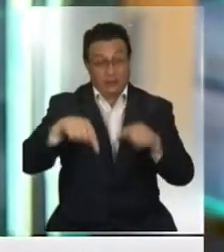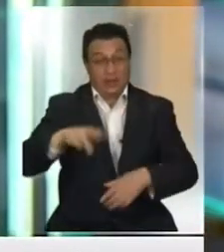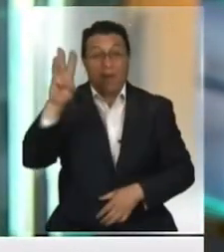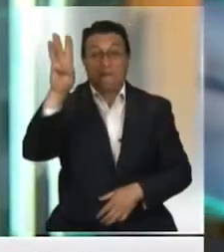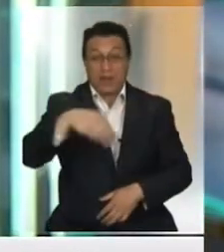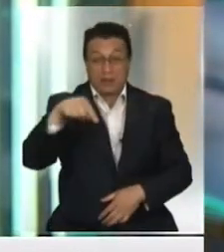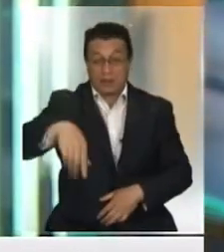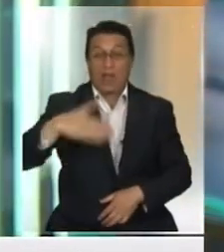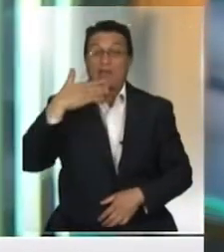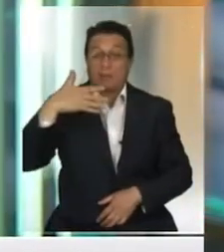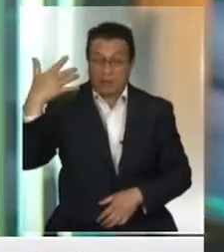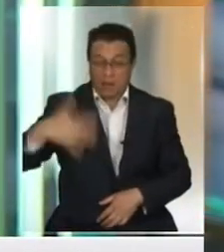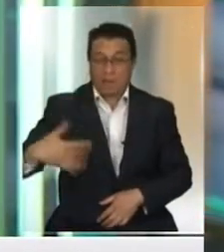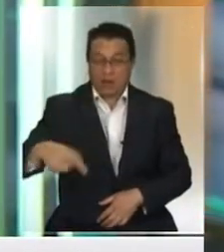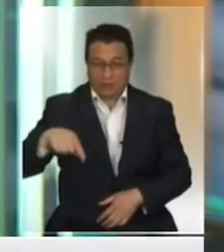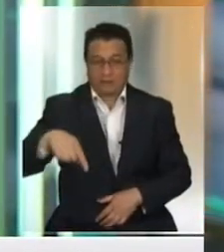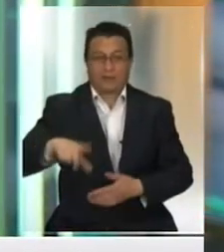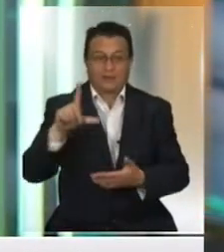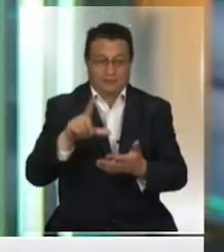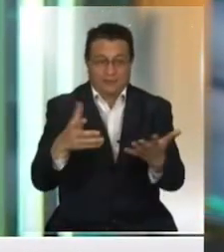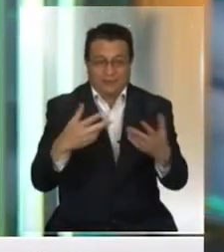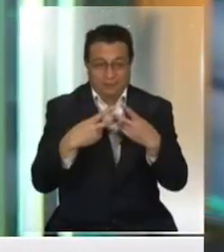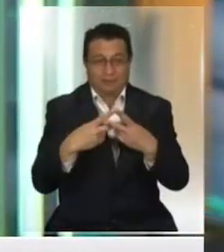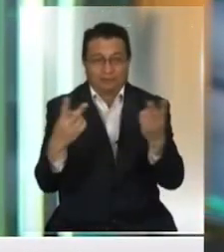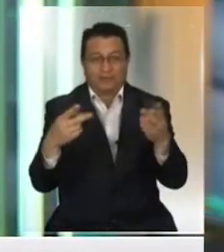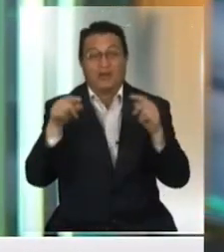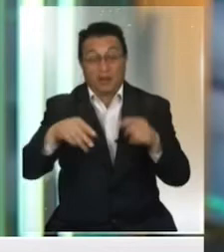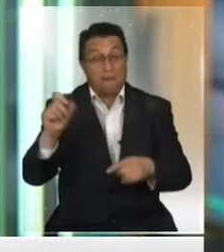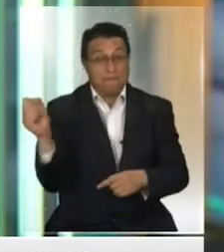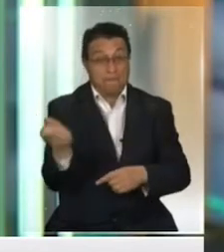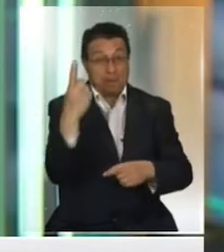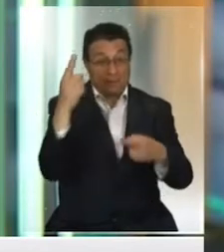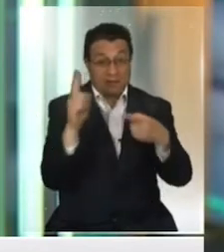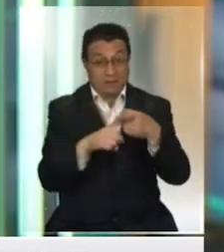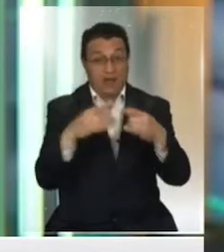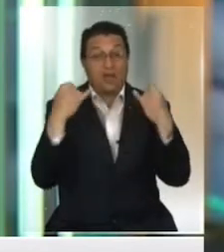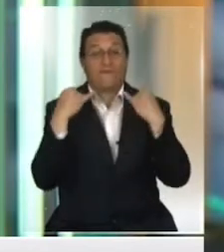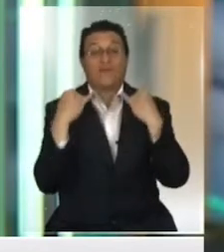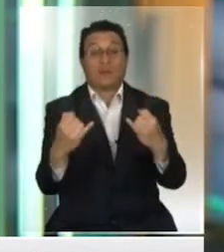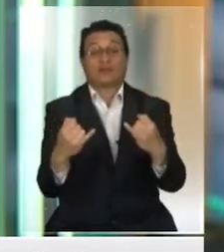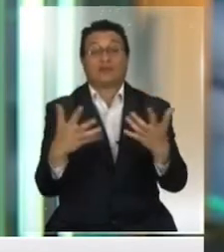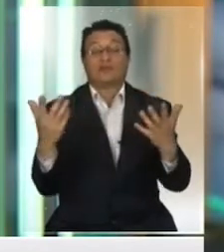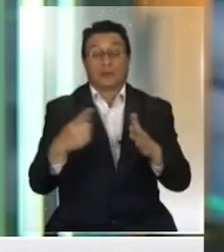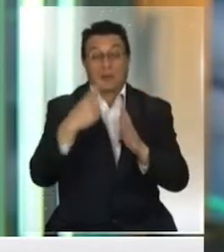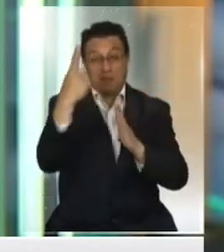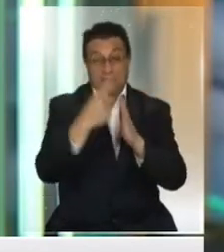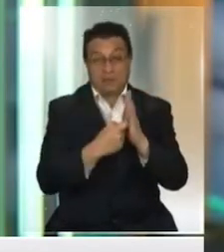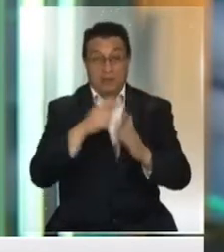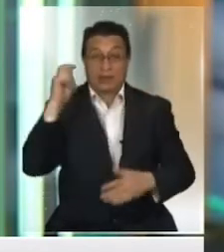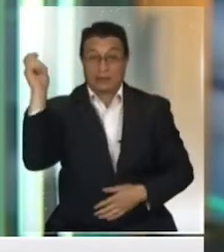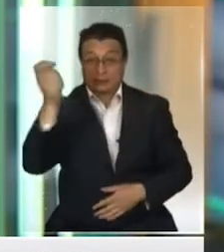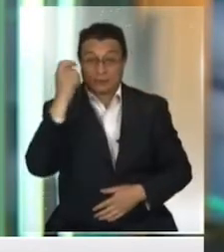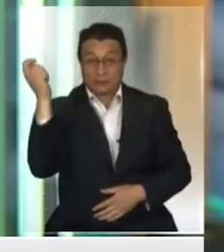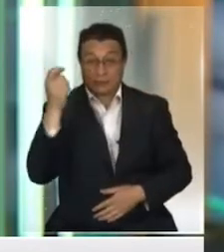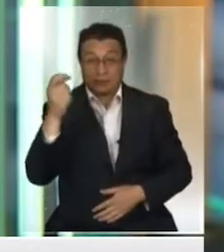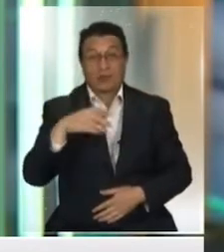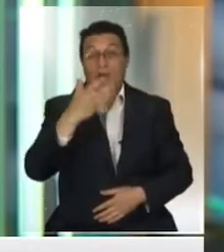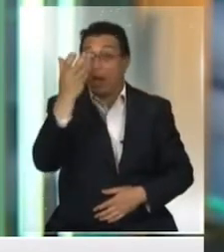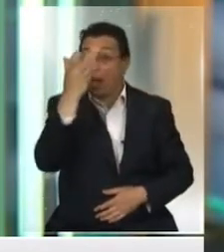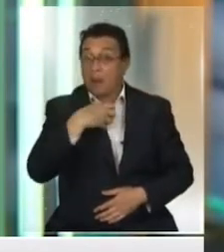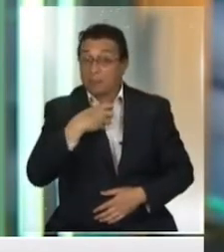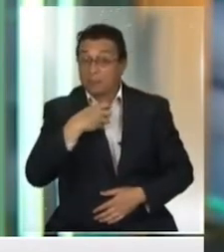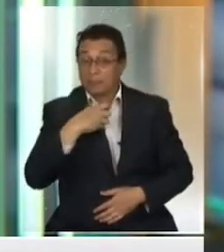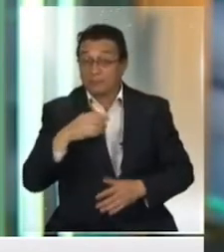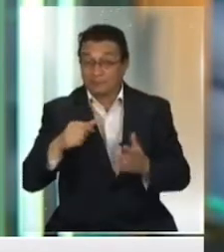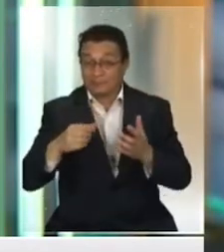también estos espacios. Comencemos entonces con la primera información. El mes de septiembre, Apple sacó varios